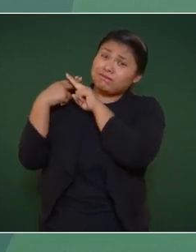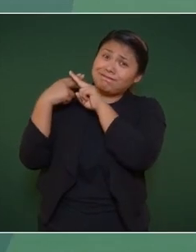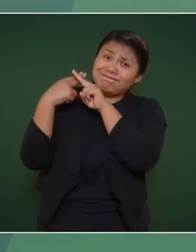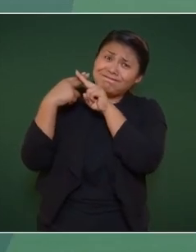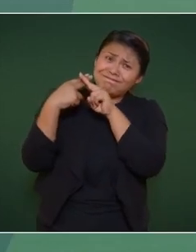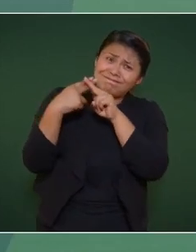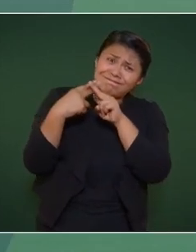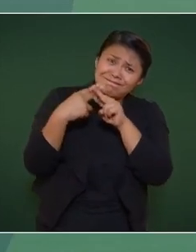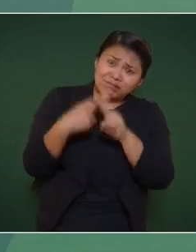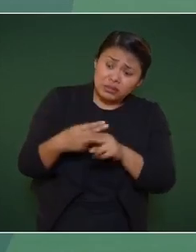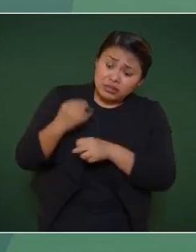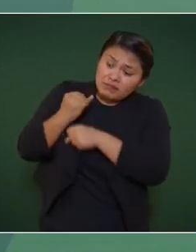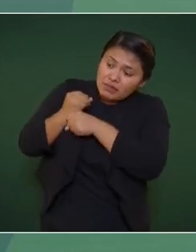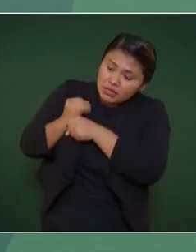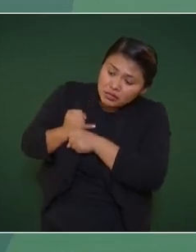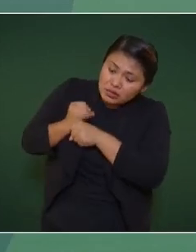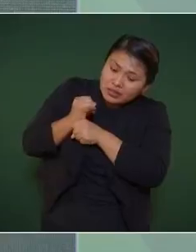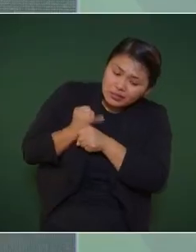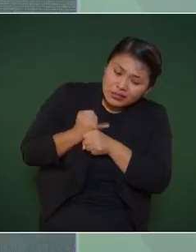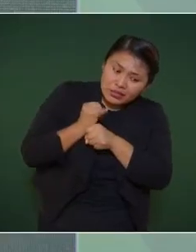descubrirla.